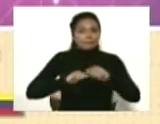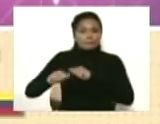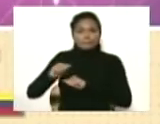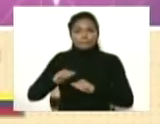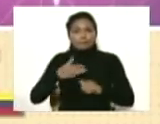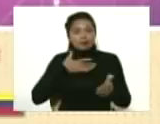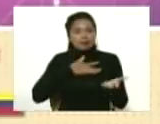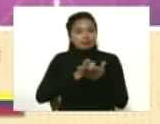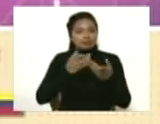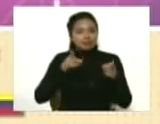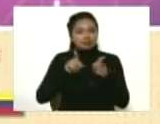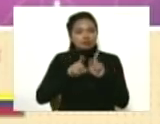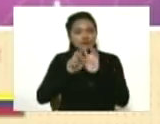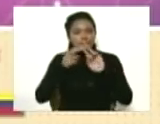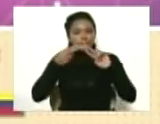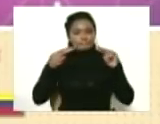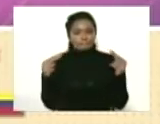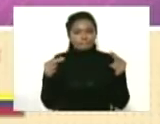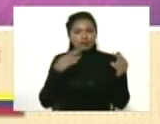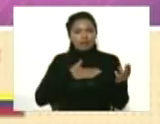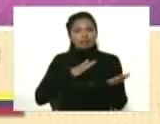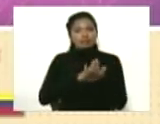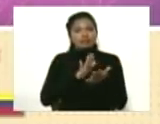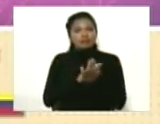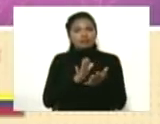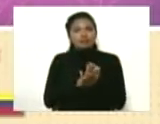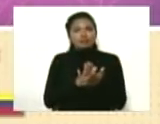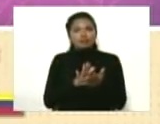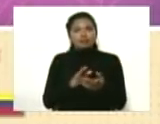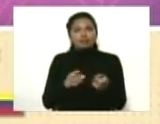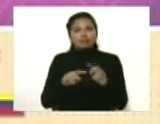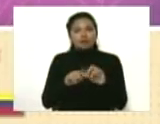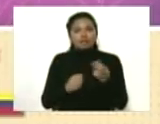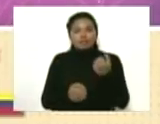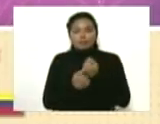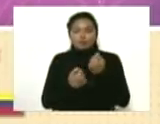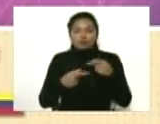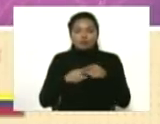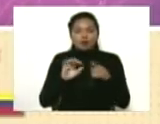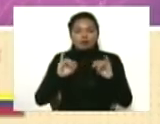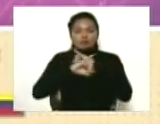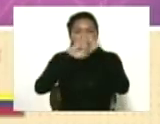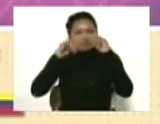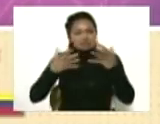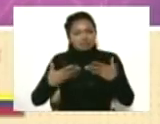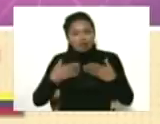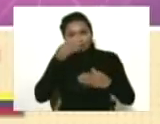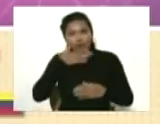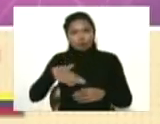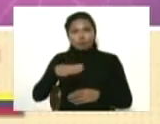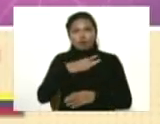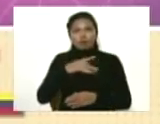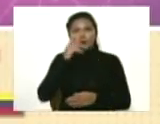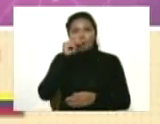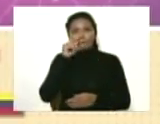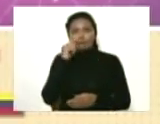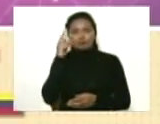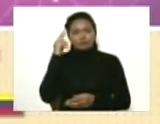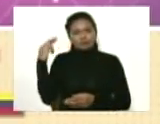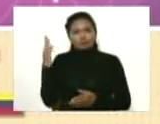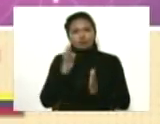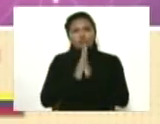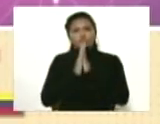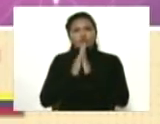para garantizar paz, tranquilidad, estabilidad y felicidad para el pueblo. Francisco Amelías, una reflexión, por